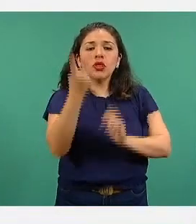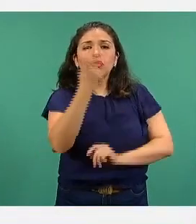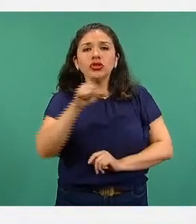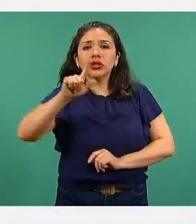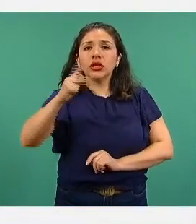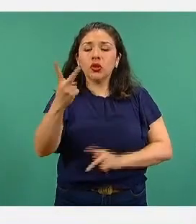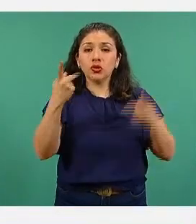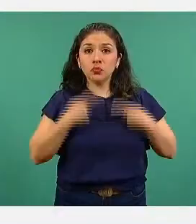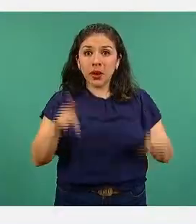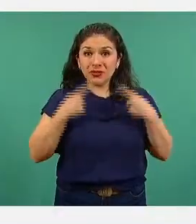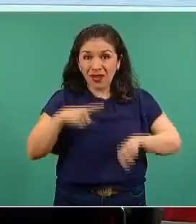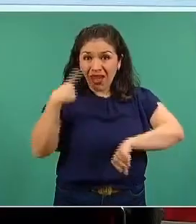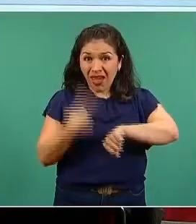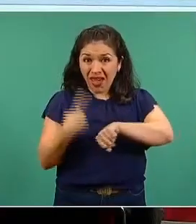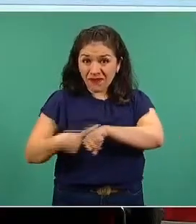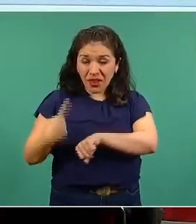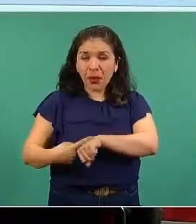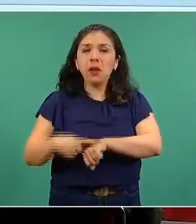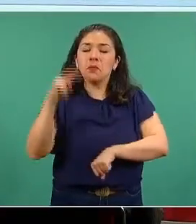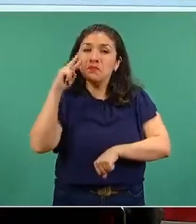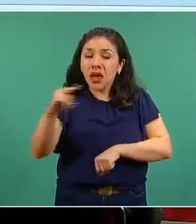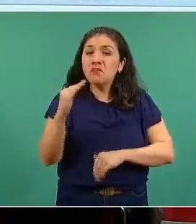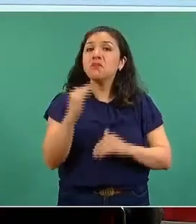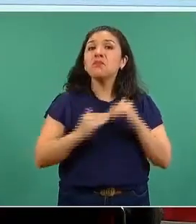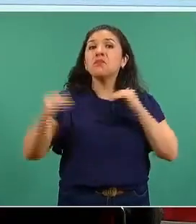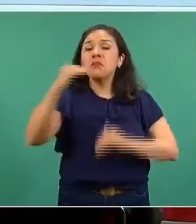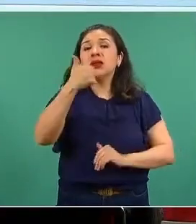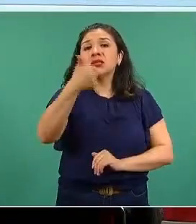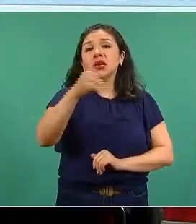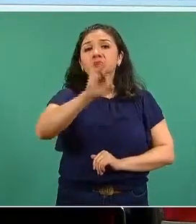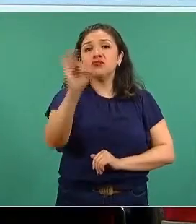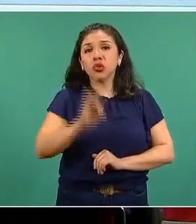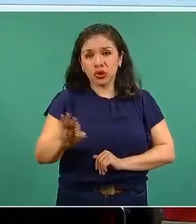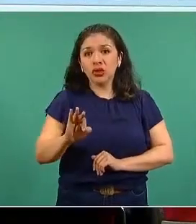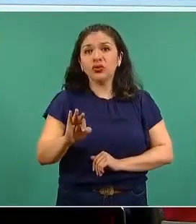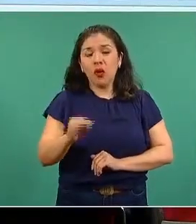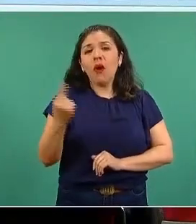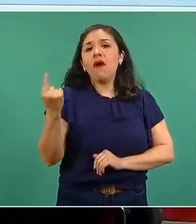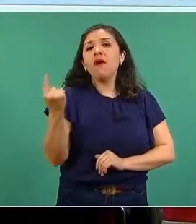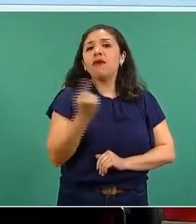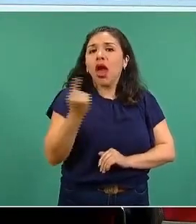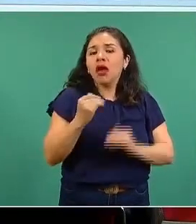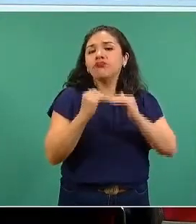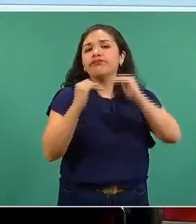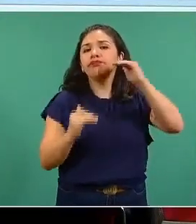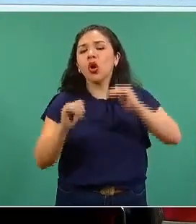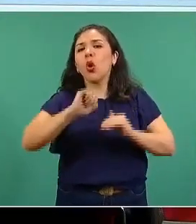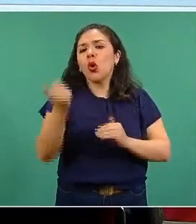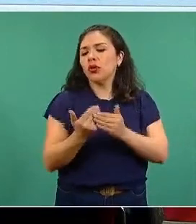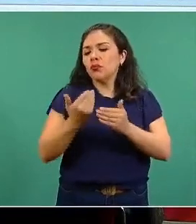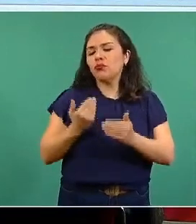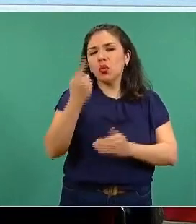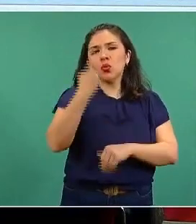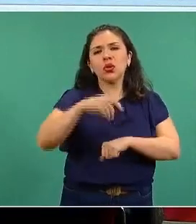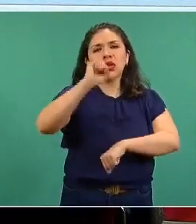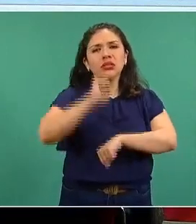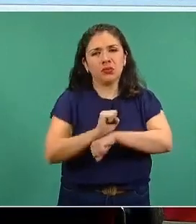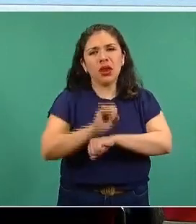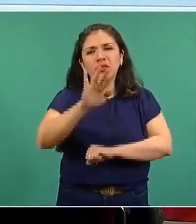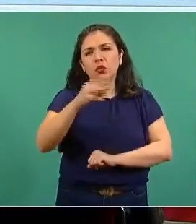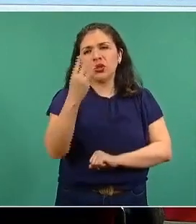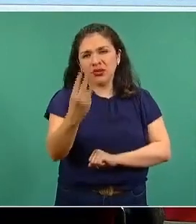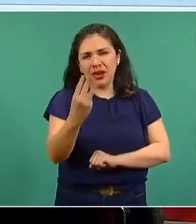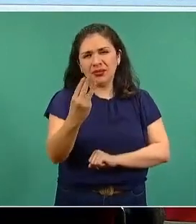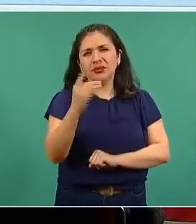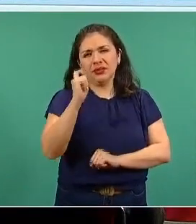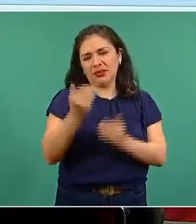1.884.272 casos estimados, vemos un incremento de 6% en comparación con la semana